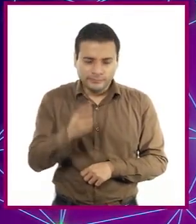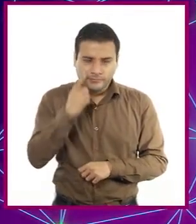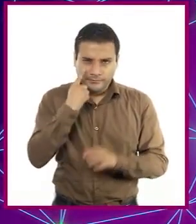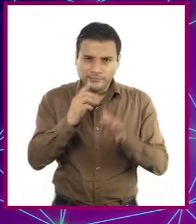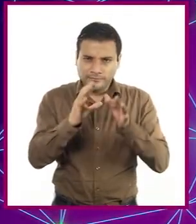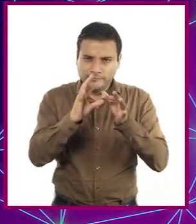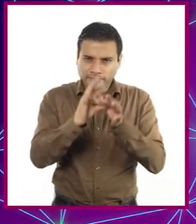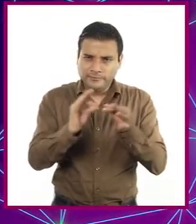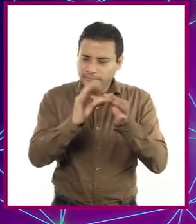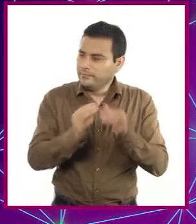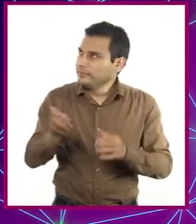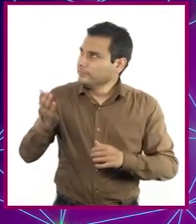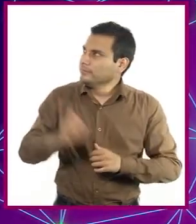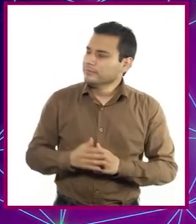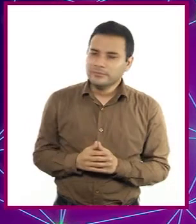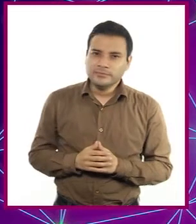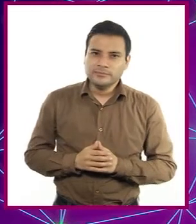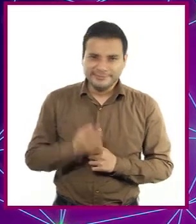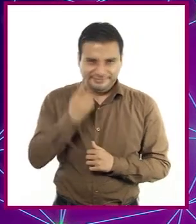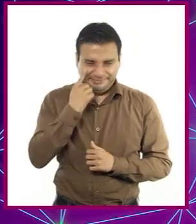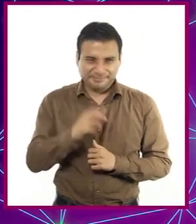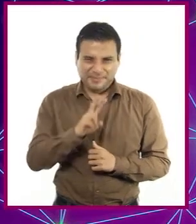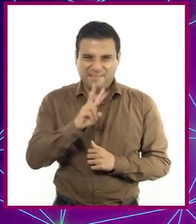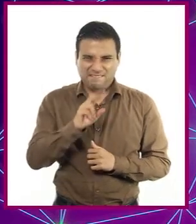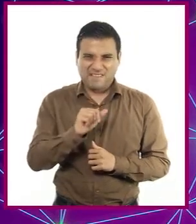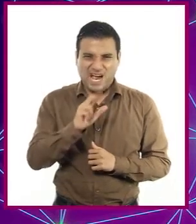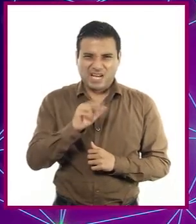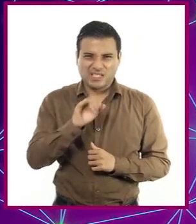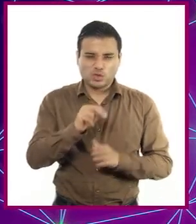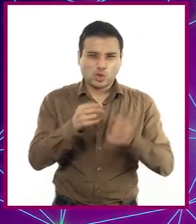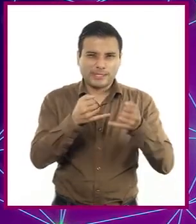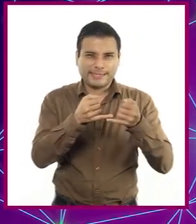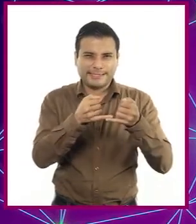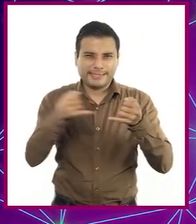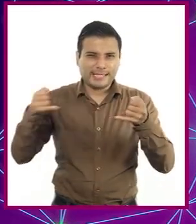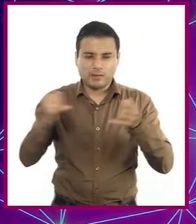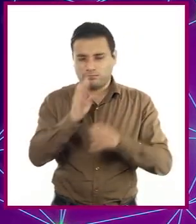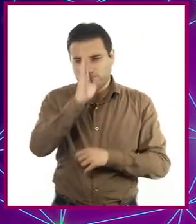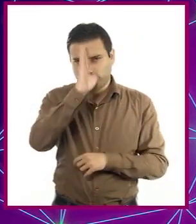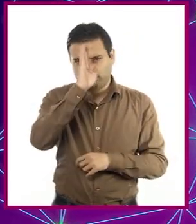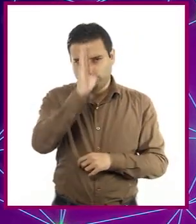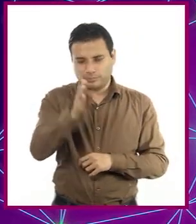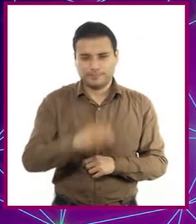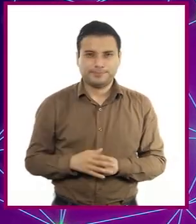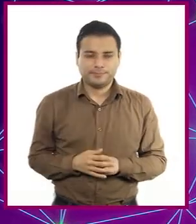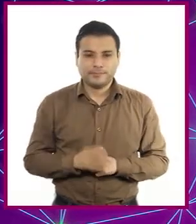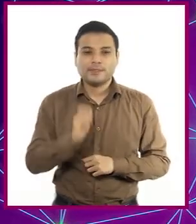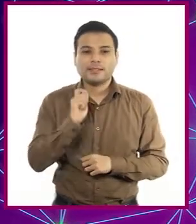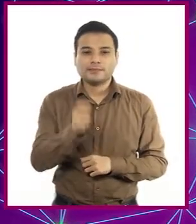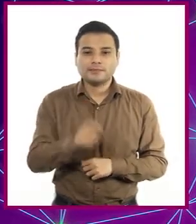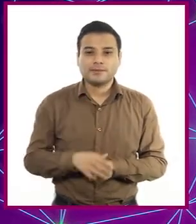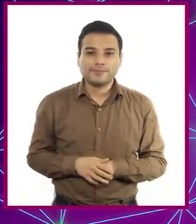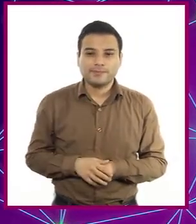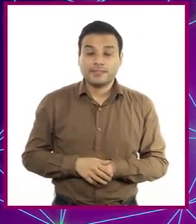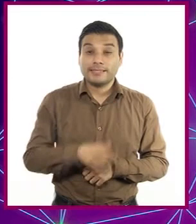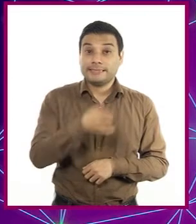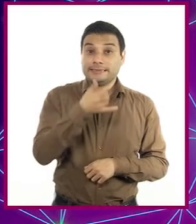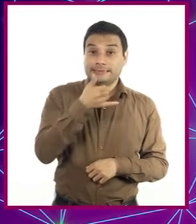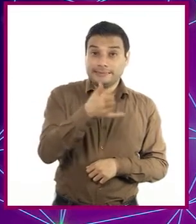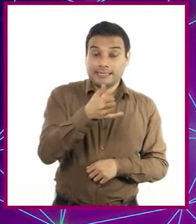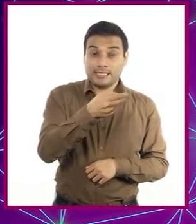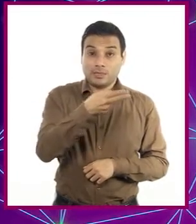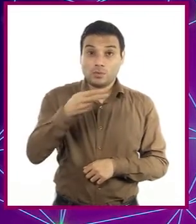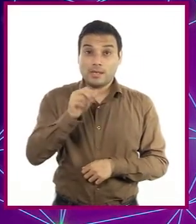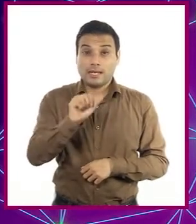información. La variación lineal de proporcionalidad directa está determinada como y igual a por x.